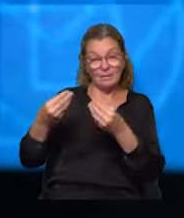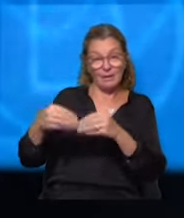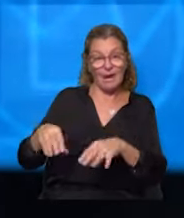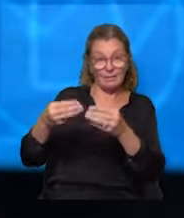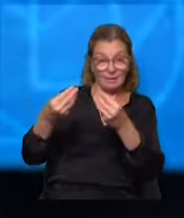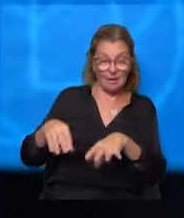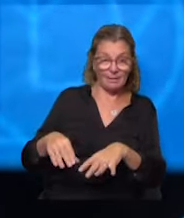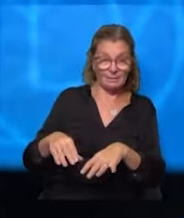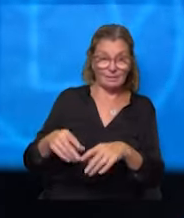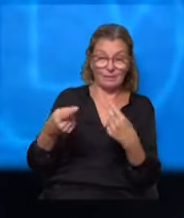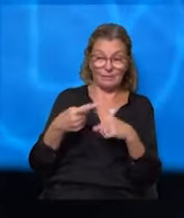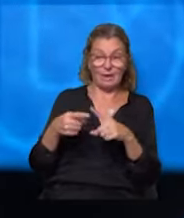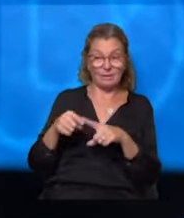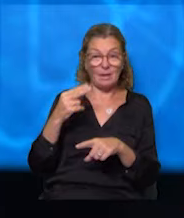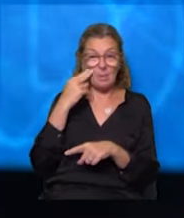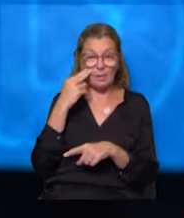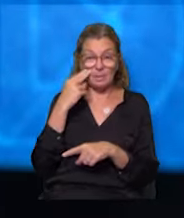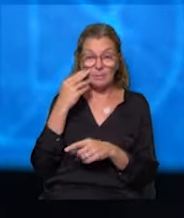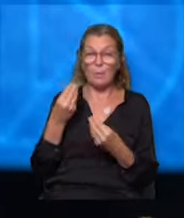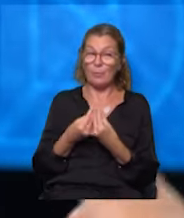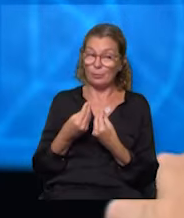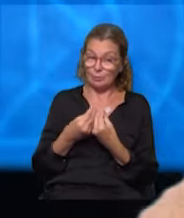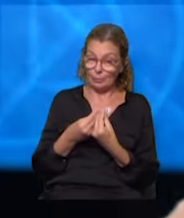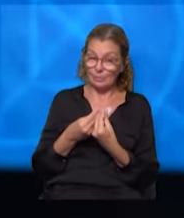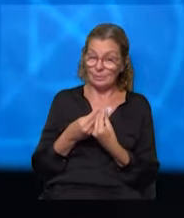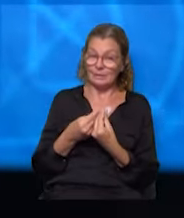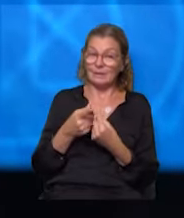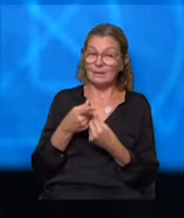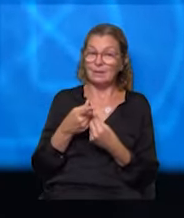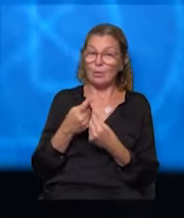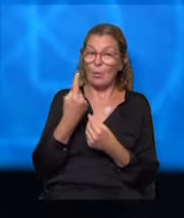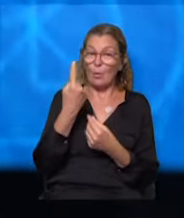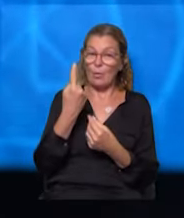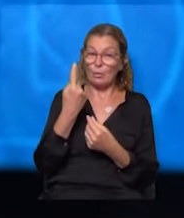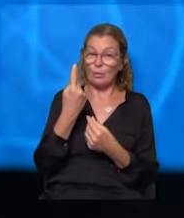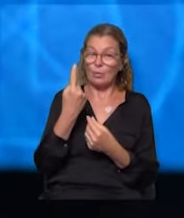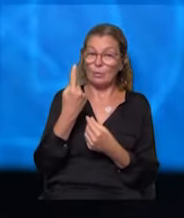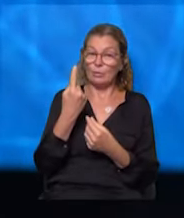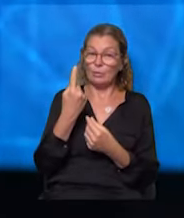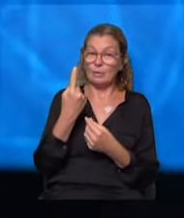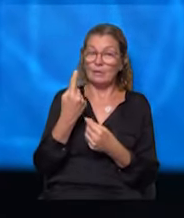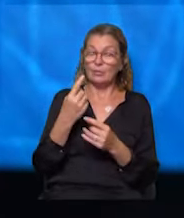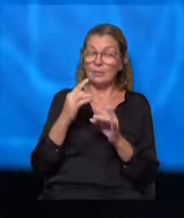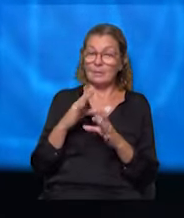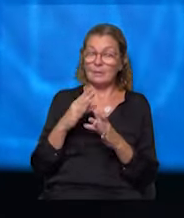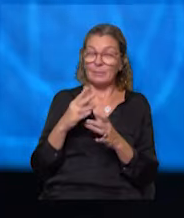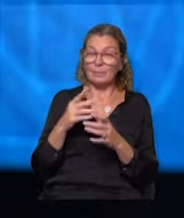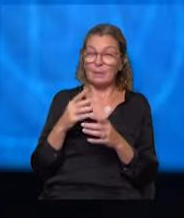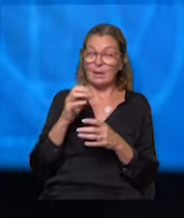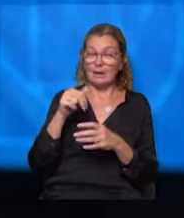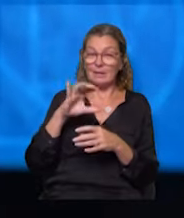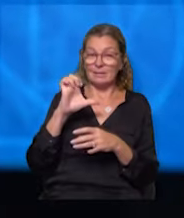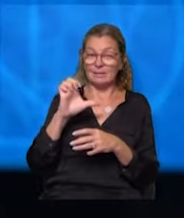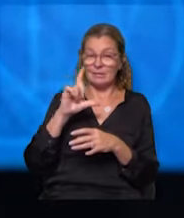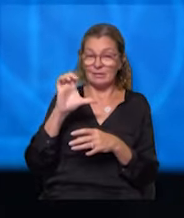marco de irregularidades son unos cuantos el hecho de que en un solo acto tuvieran que salir el canciller y el